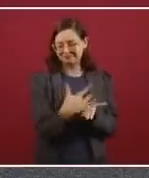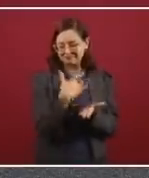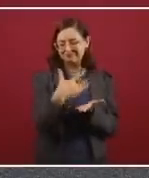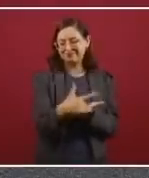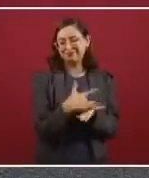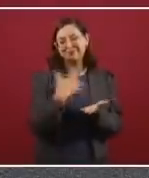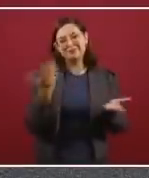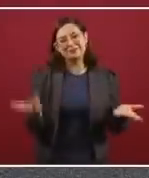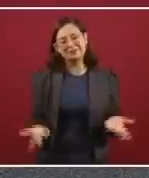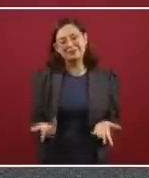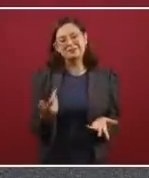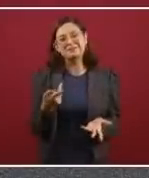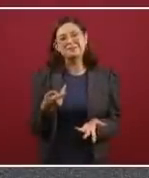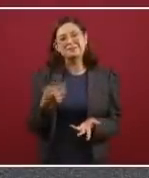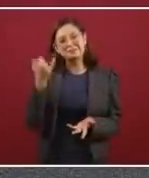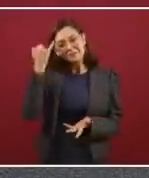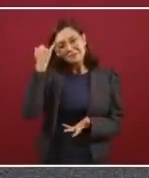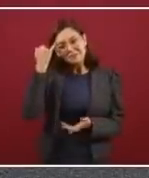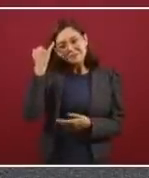que